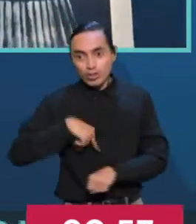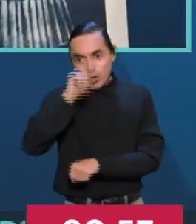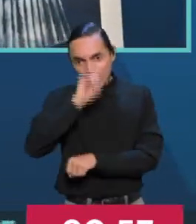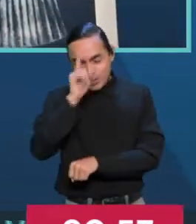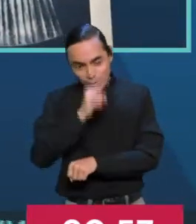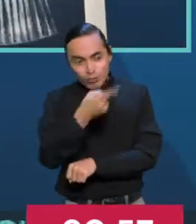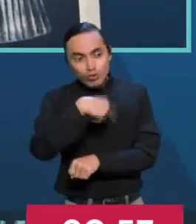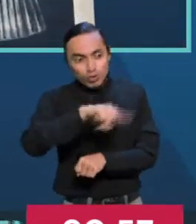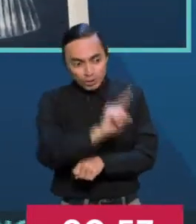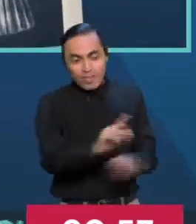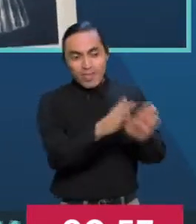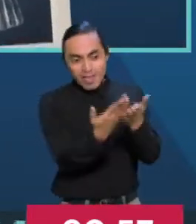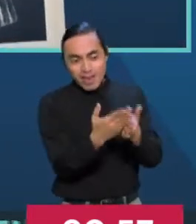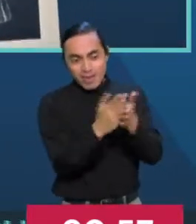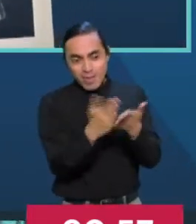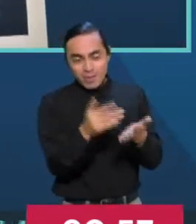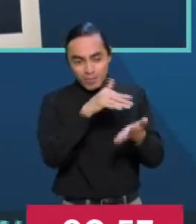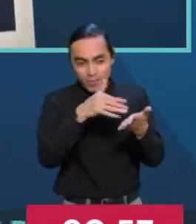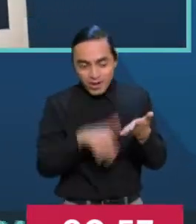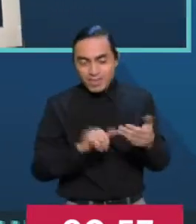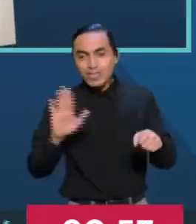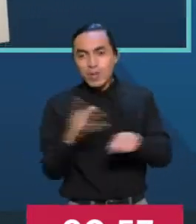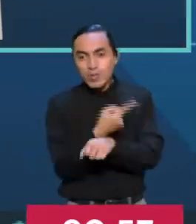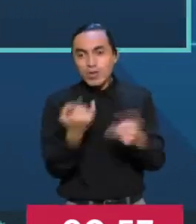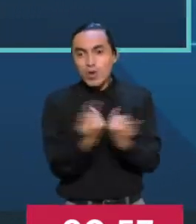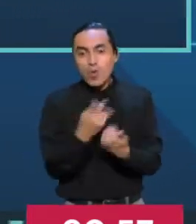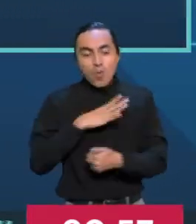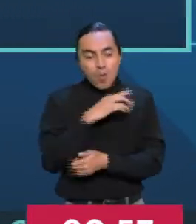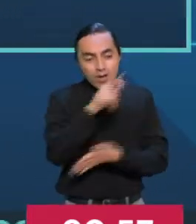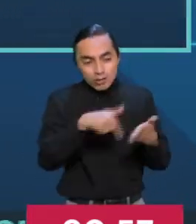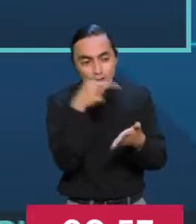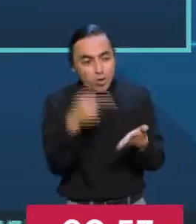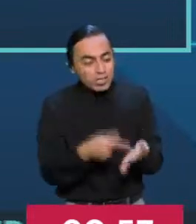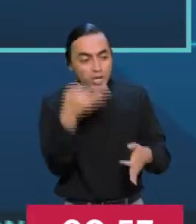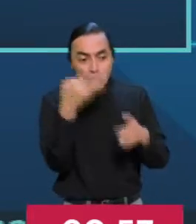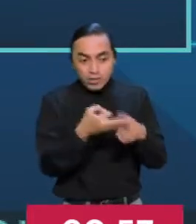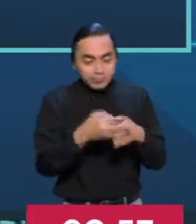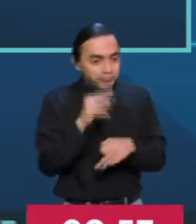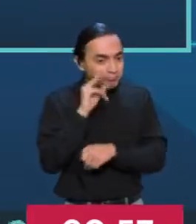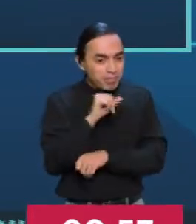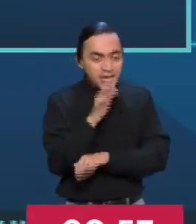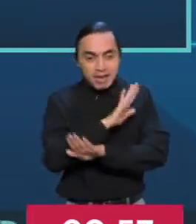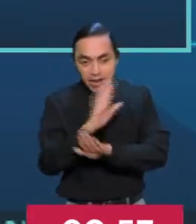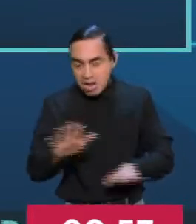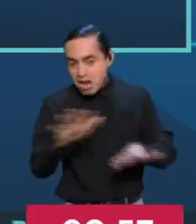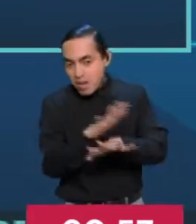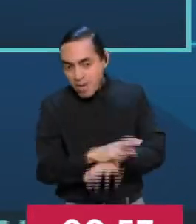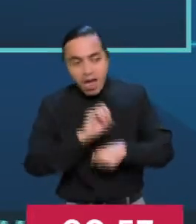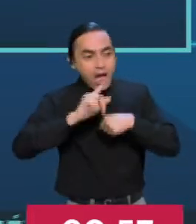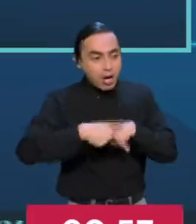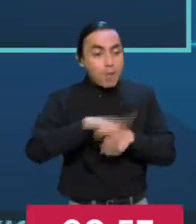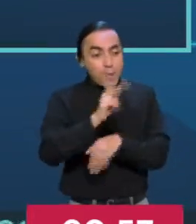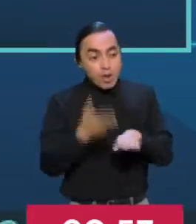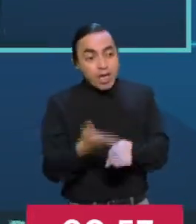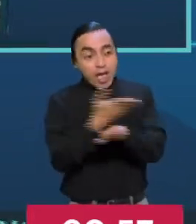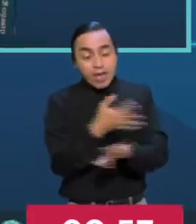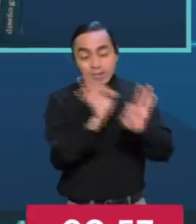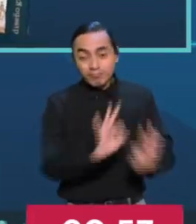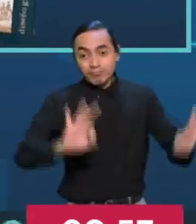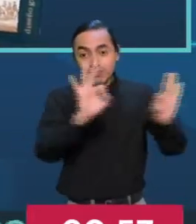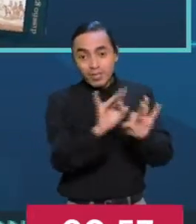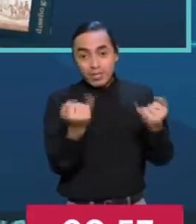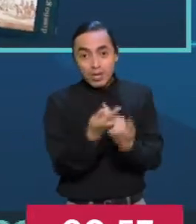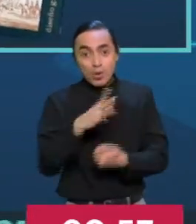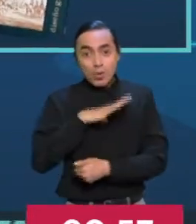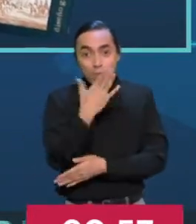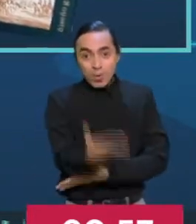a este tipo de textos, porque nos hace además poder leer esos espacios que ya no están físicamente, pero que en algún momento fueron tan importantes. Y bueno, en el